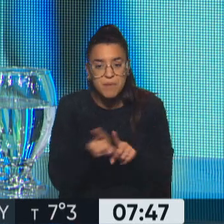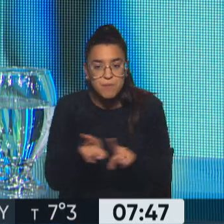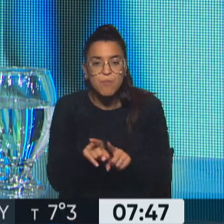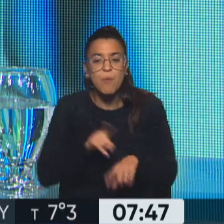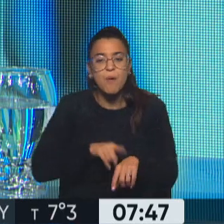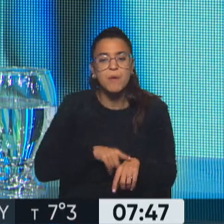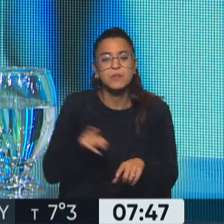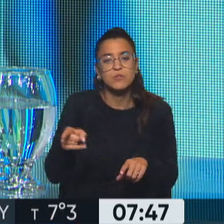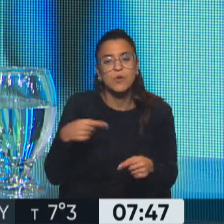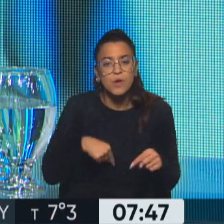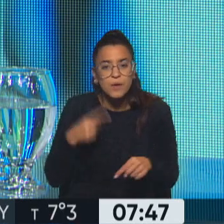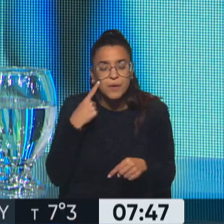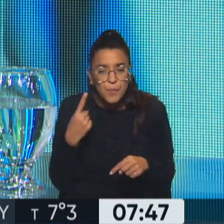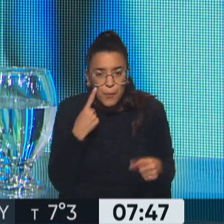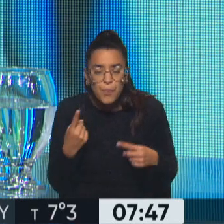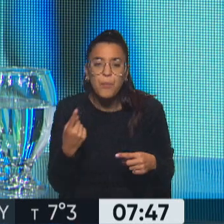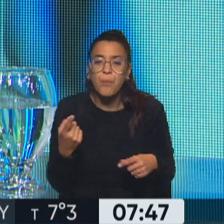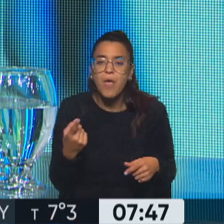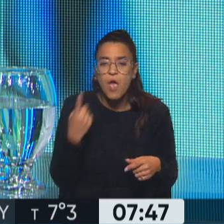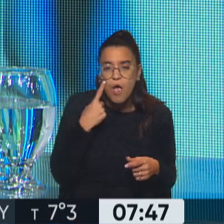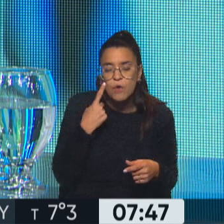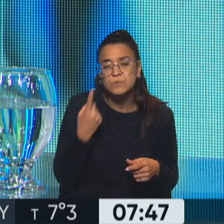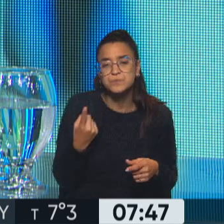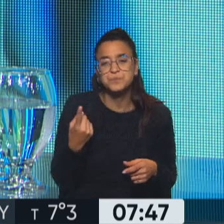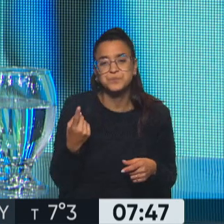vienen conociendo paralelamente algunas